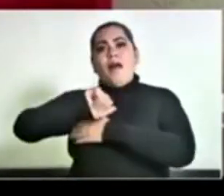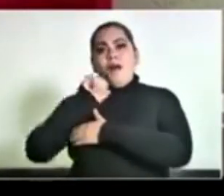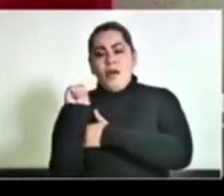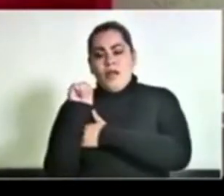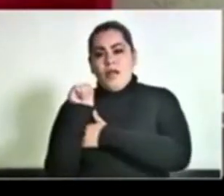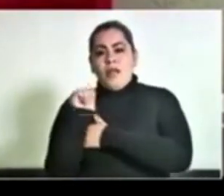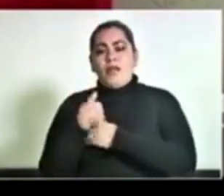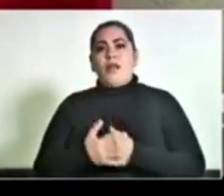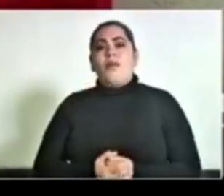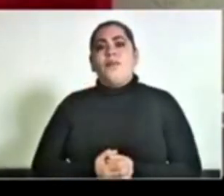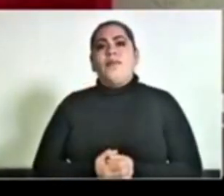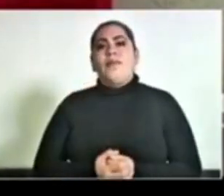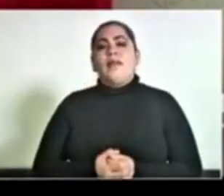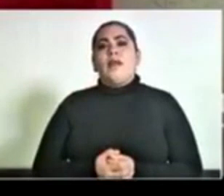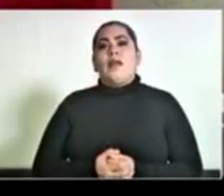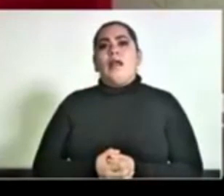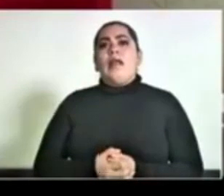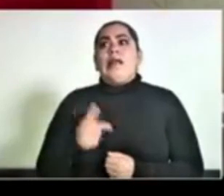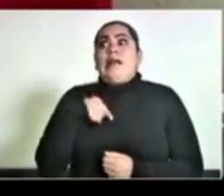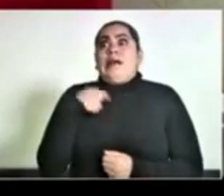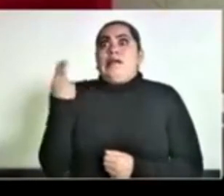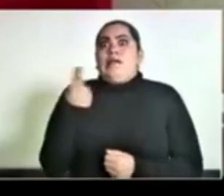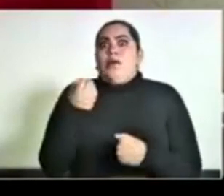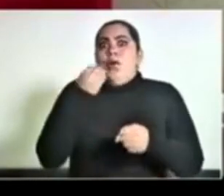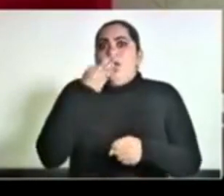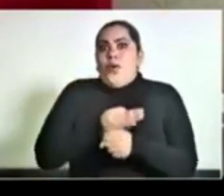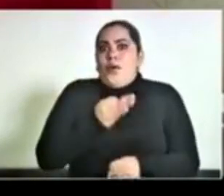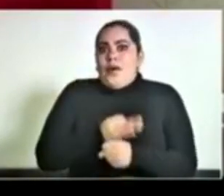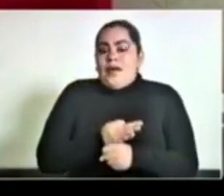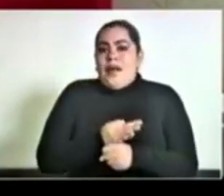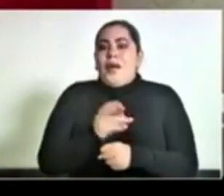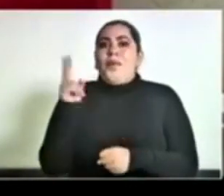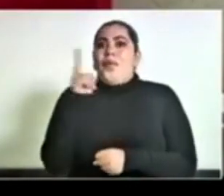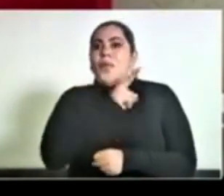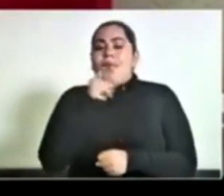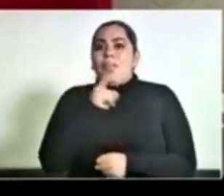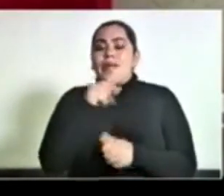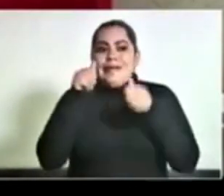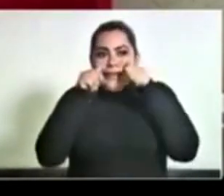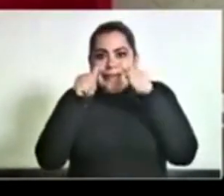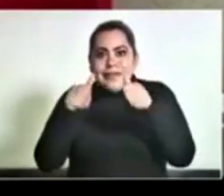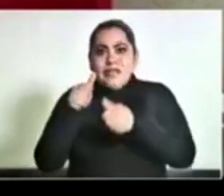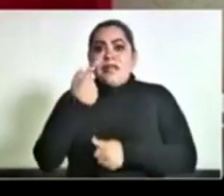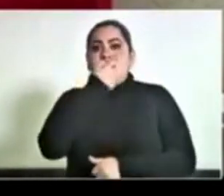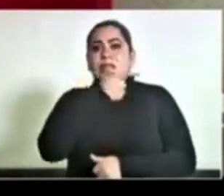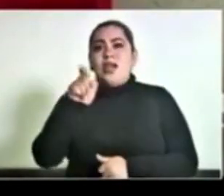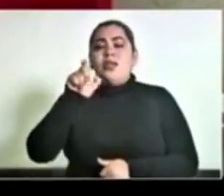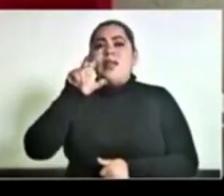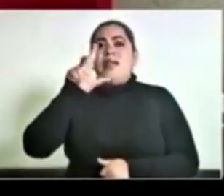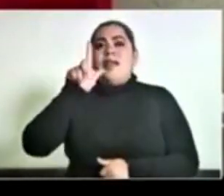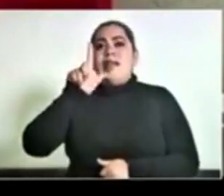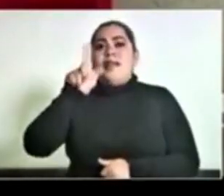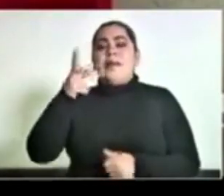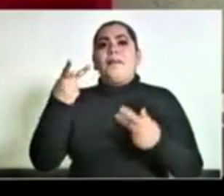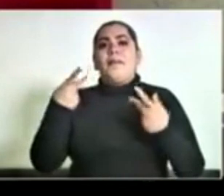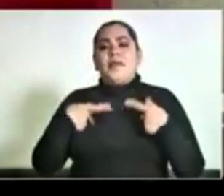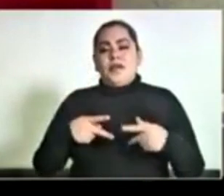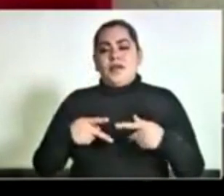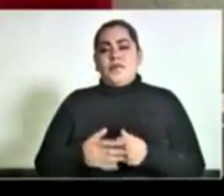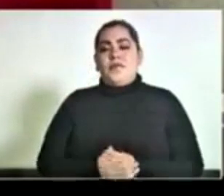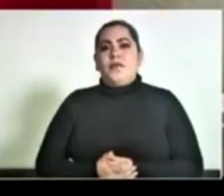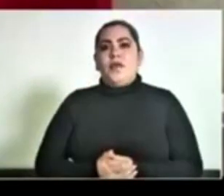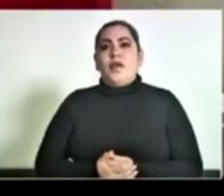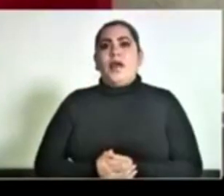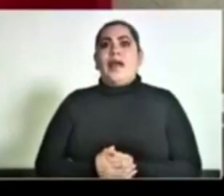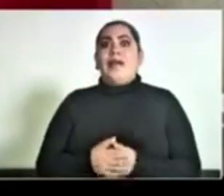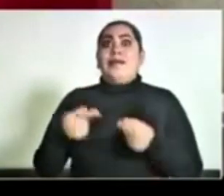y que requieren ventilación asistida, tenemos 177 pacientes.